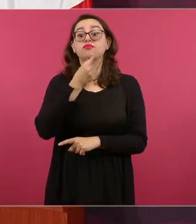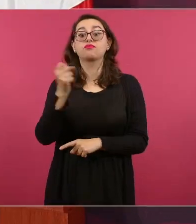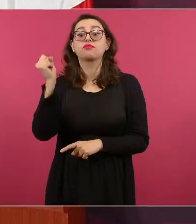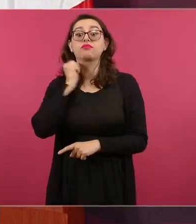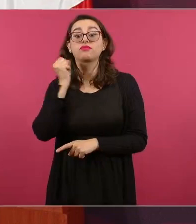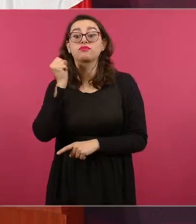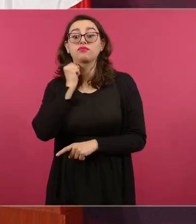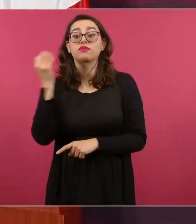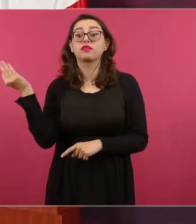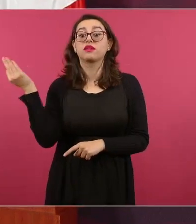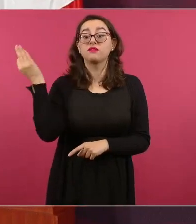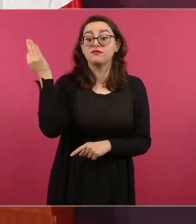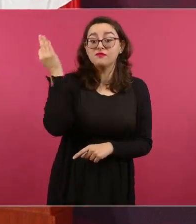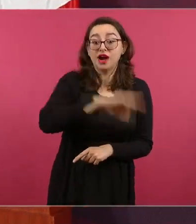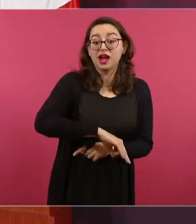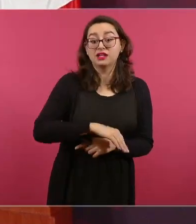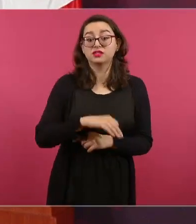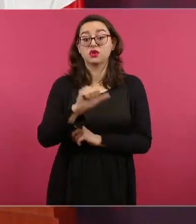Llegó a ser